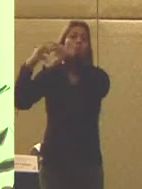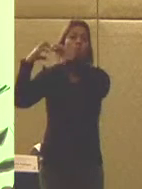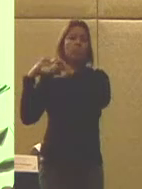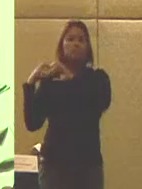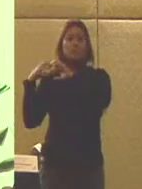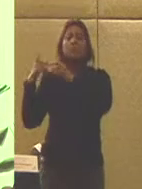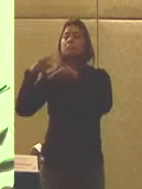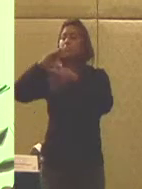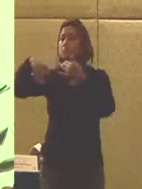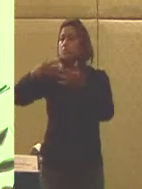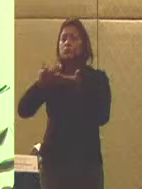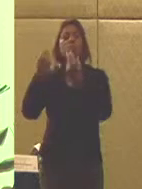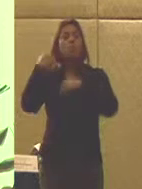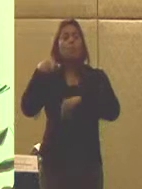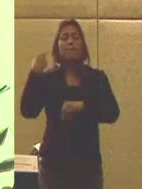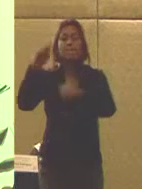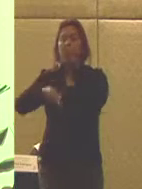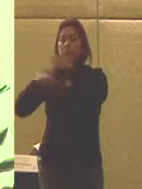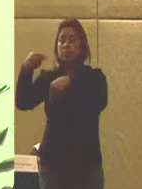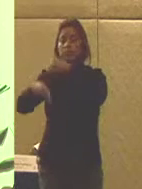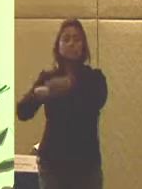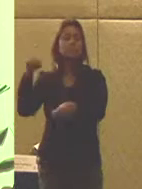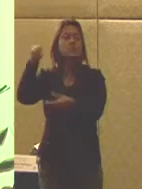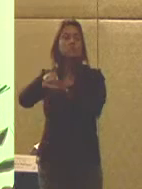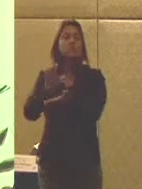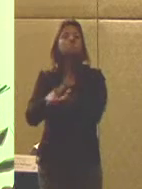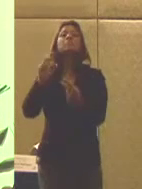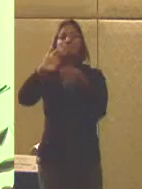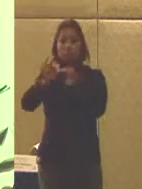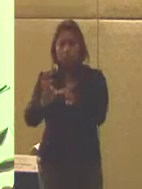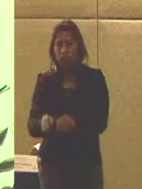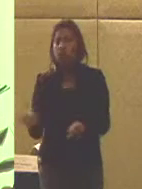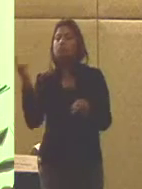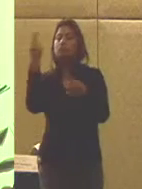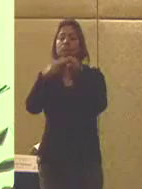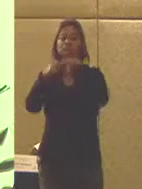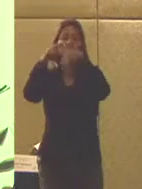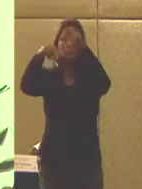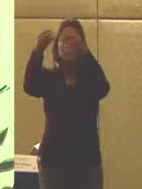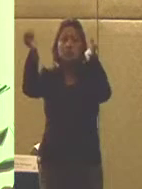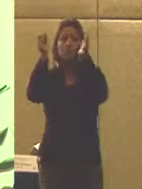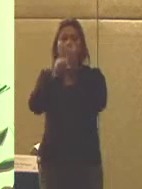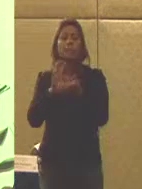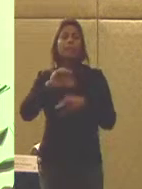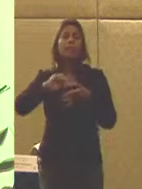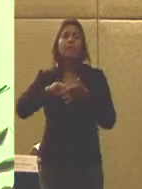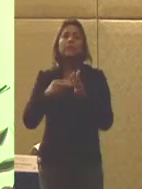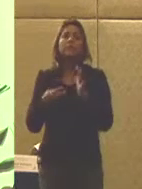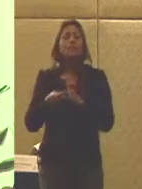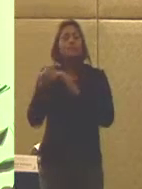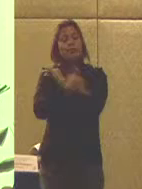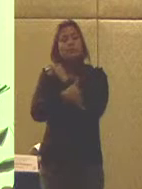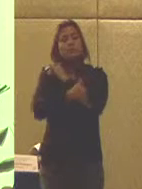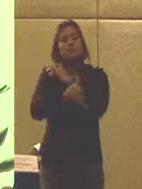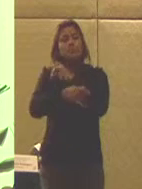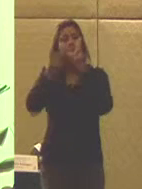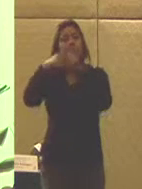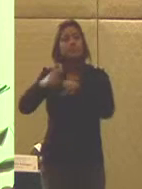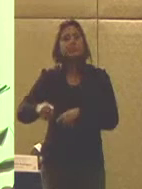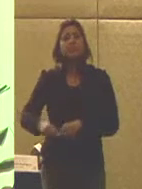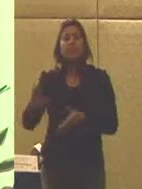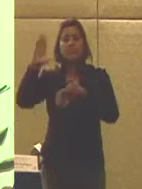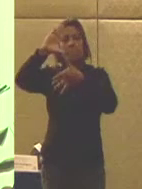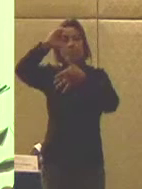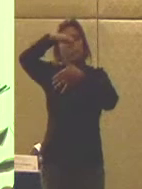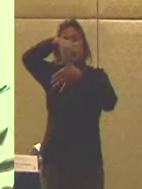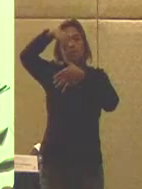la participación en el proceso de reconstrucción. Un aporte fundamental en los países sobre todo de Centroamérica, ha sido